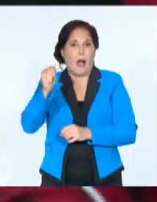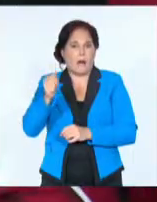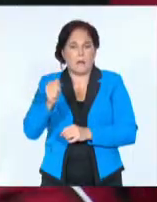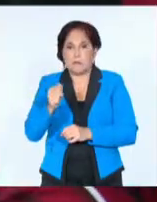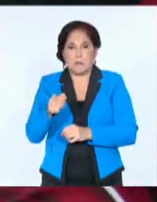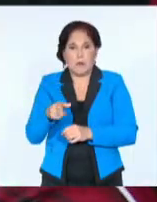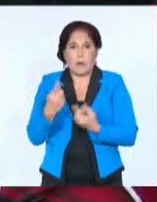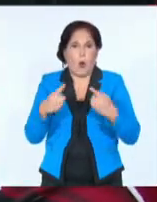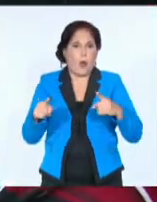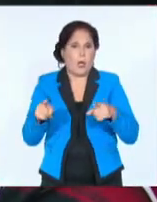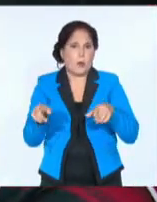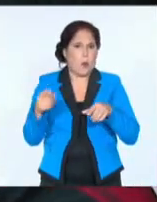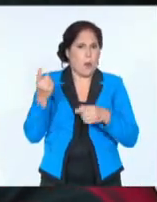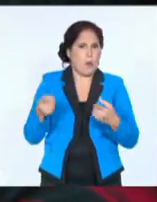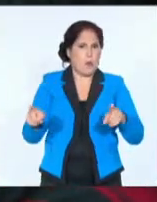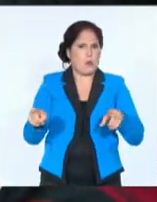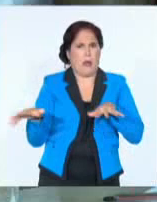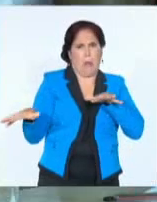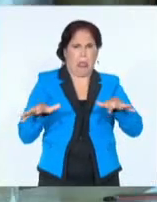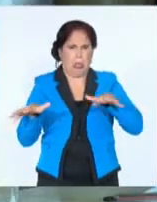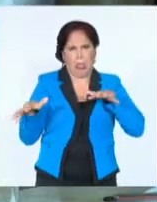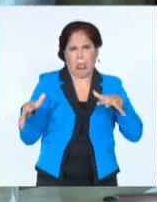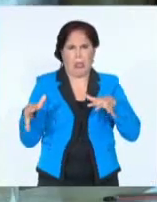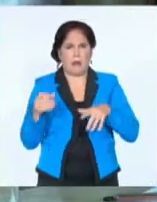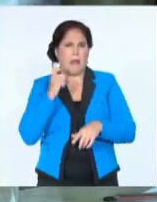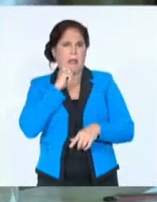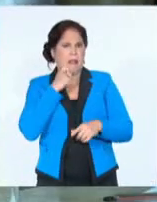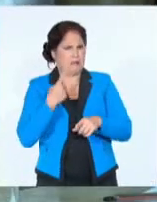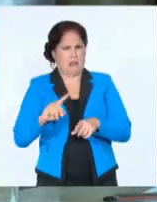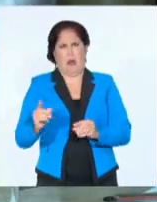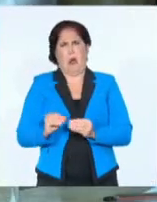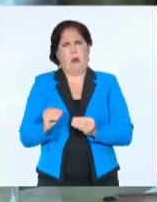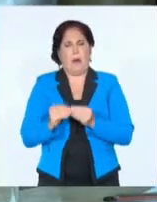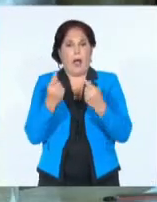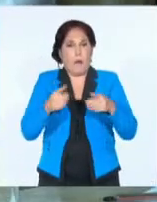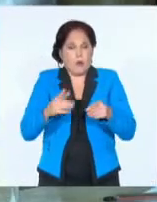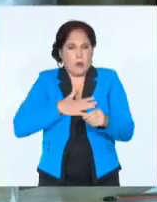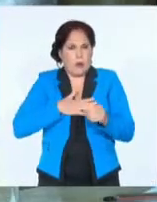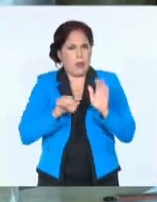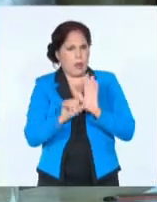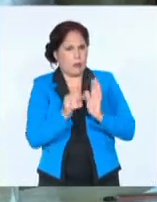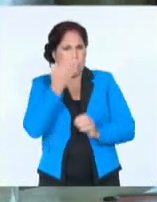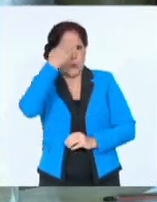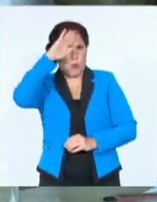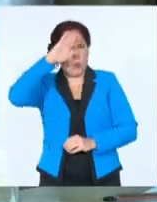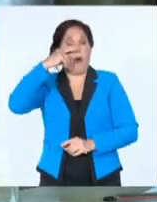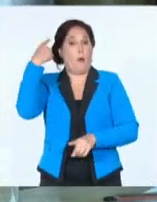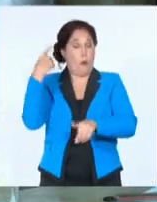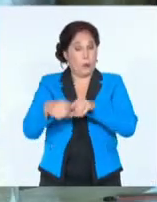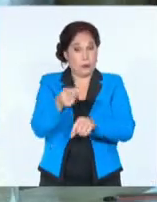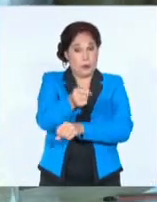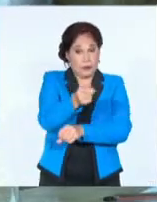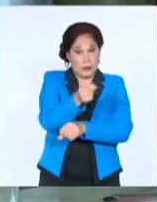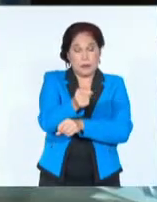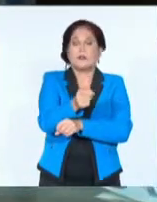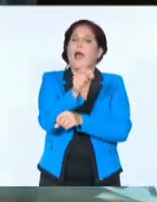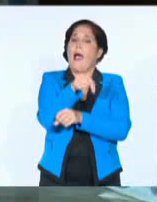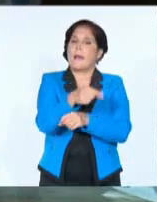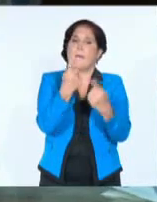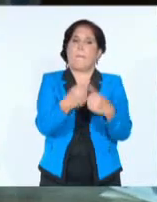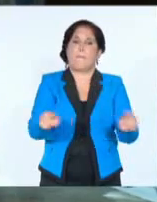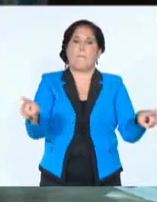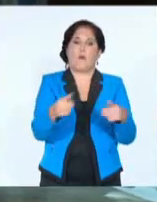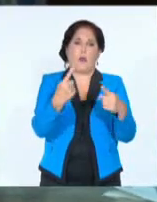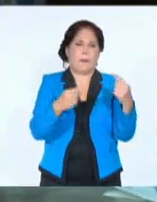cubana. El ministro de Cultura, Alpidio Alonso, se refirió, entre otros temas, al desarrollo de la enseñanza artística en Cuba, especialmente en la música,